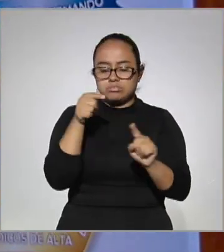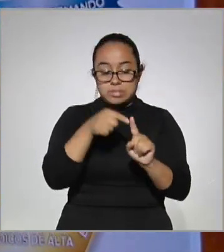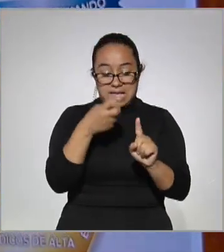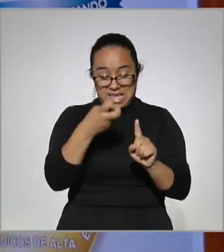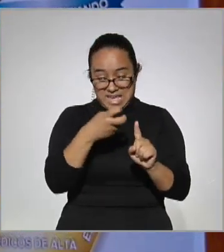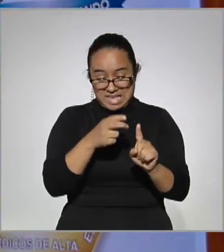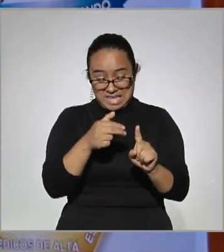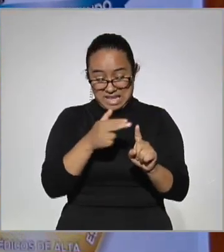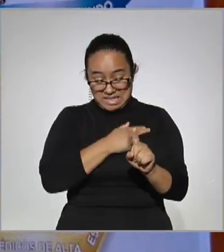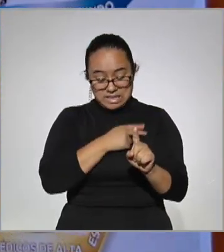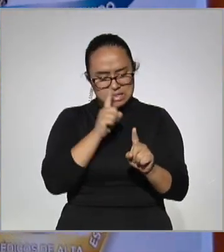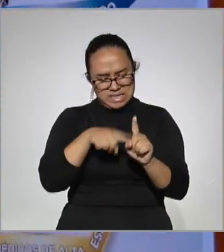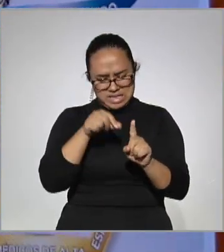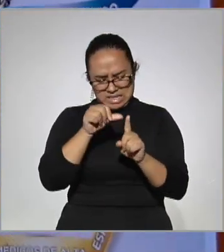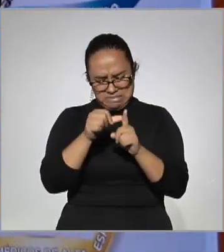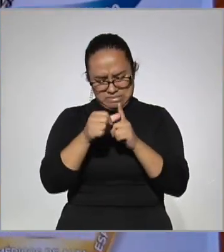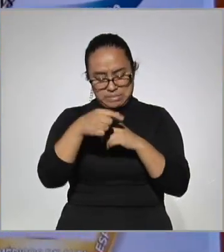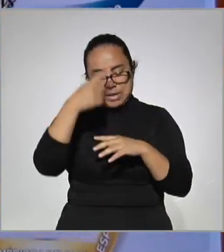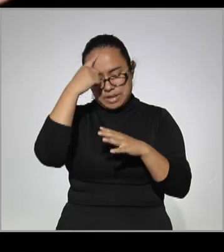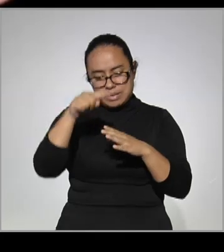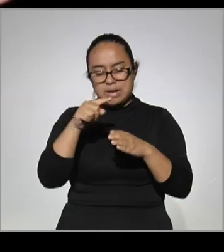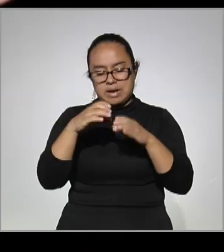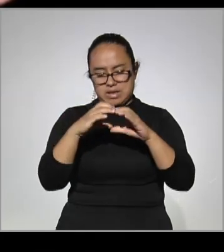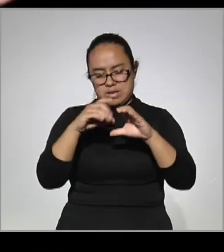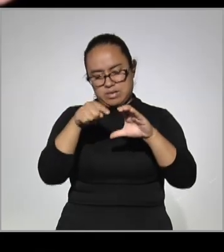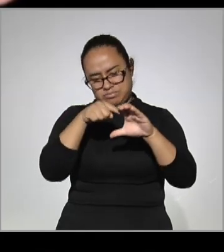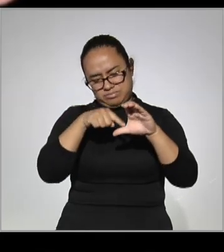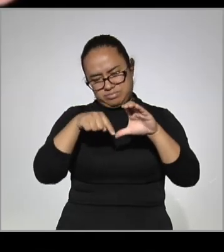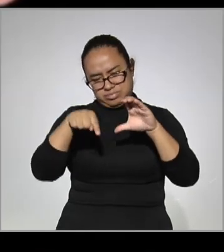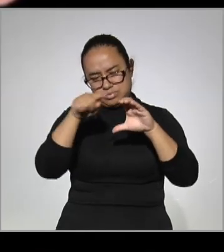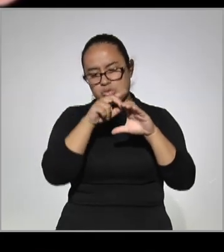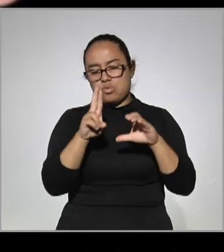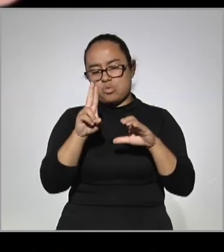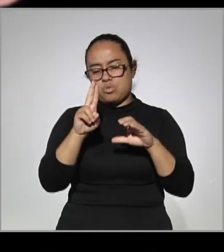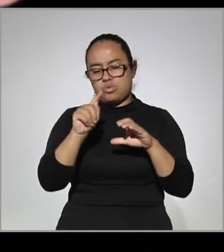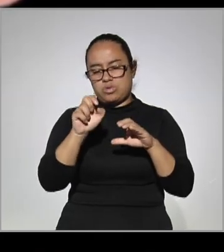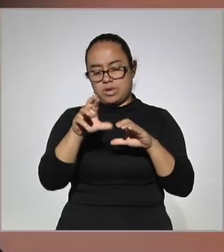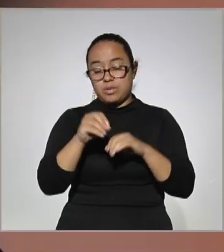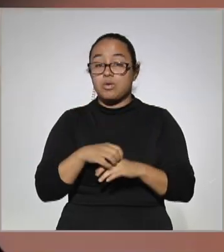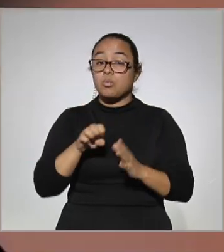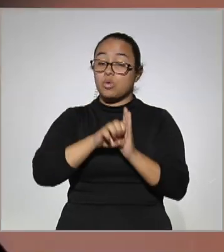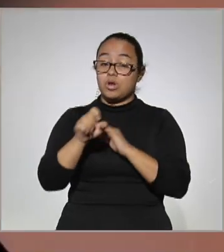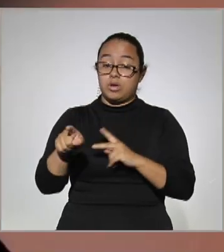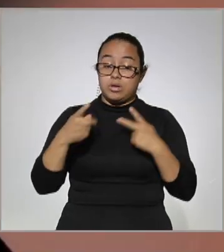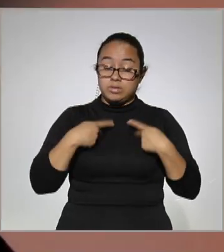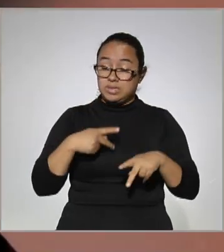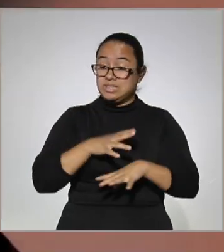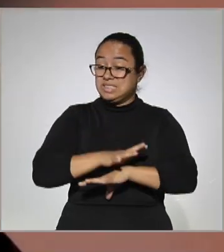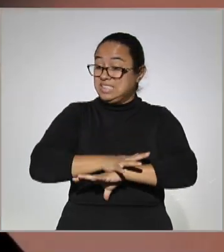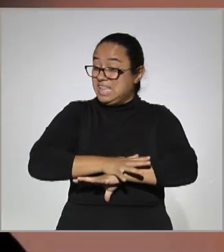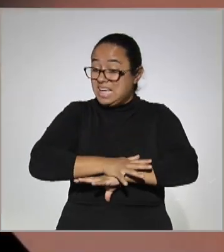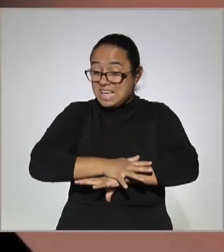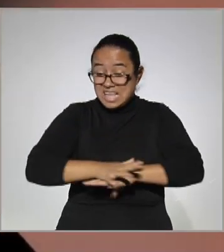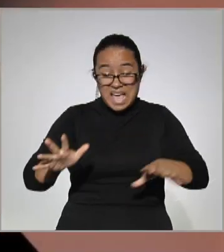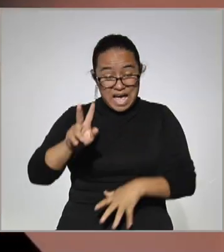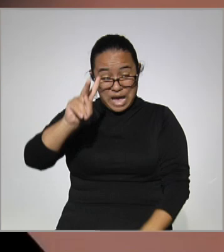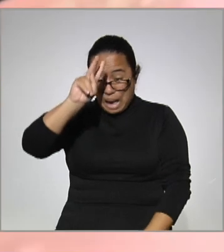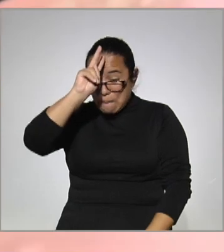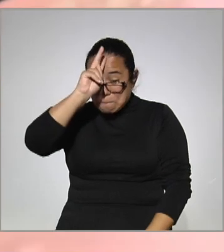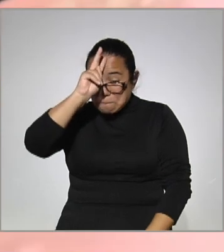lesión antes de que se instale un cáncer cervicuterino. Desafortunadamente, en las pacientes que tenemos que ya tienen una etapa mucho más